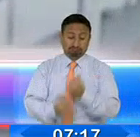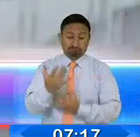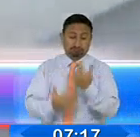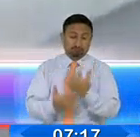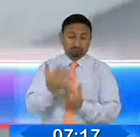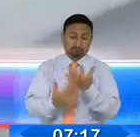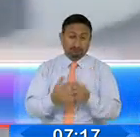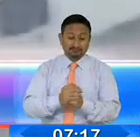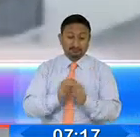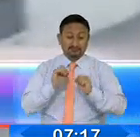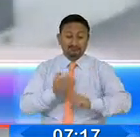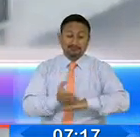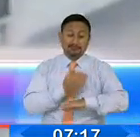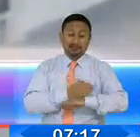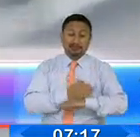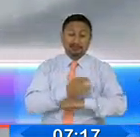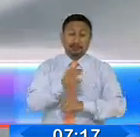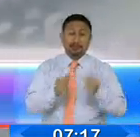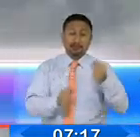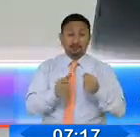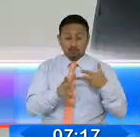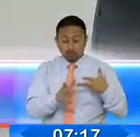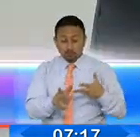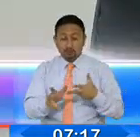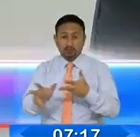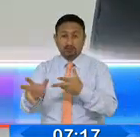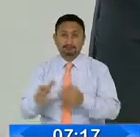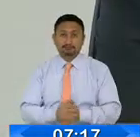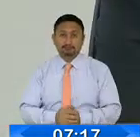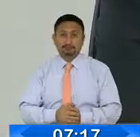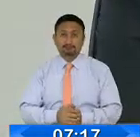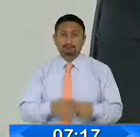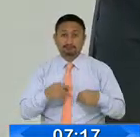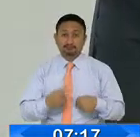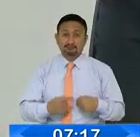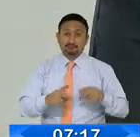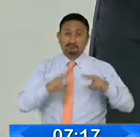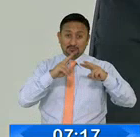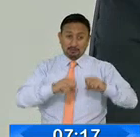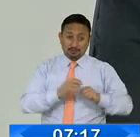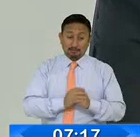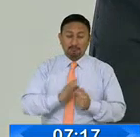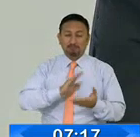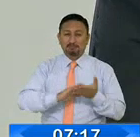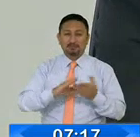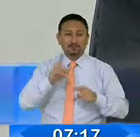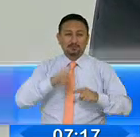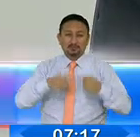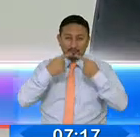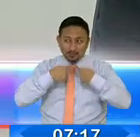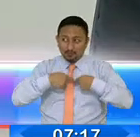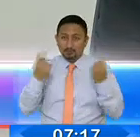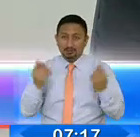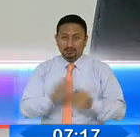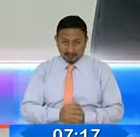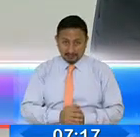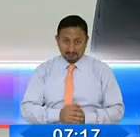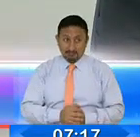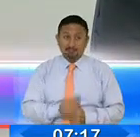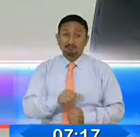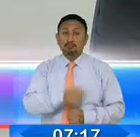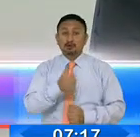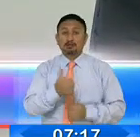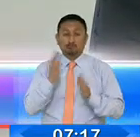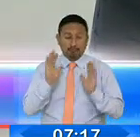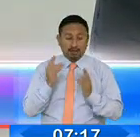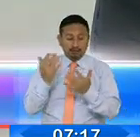sido utilizado para movilizar a los asesinos. Líneas investigativas que no se pueden hacer públicas, y líneas investigativas que habrá que esperar